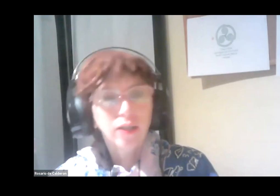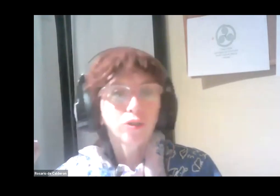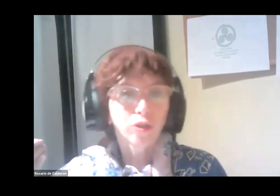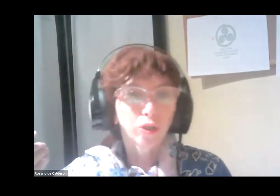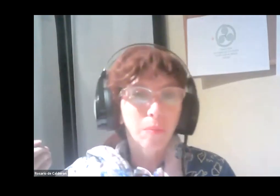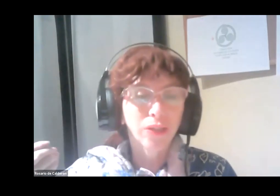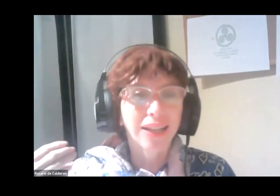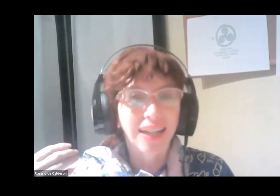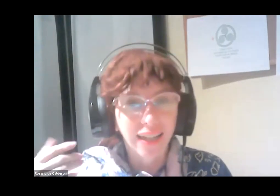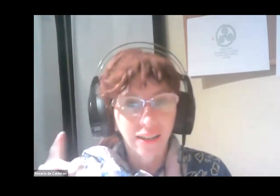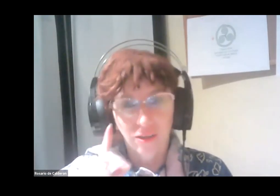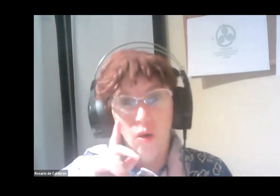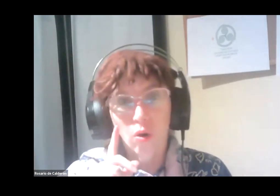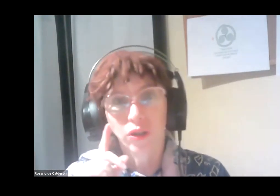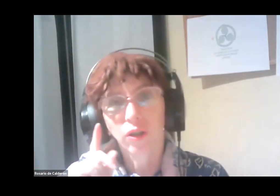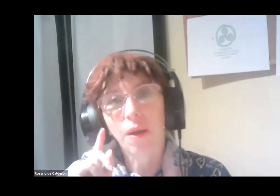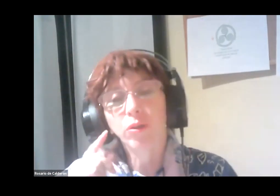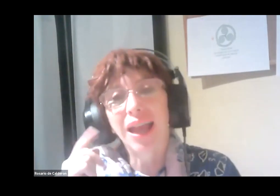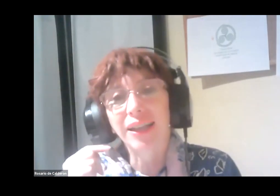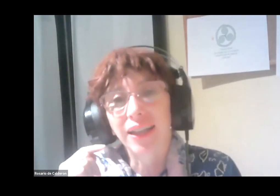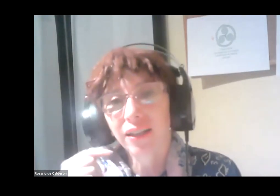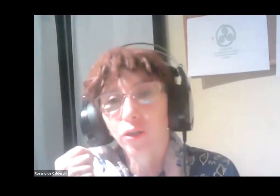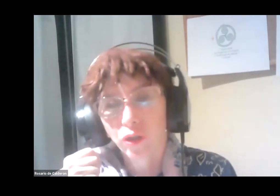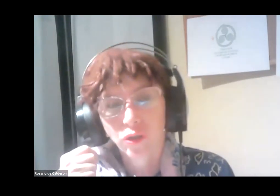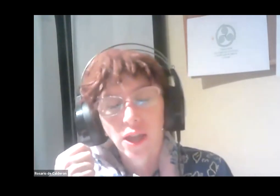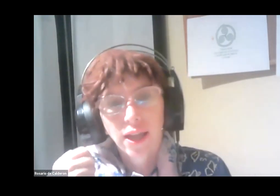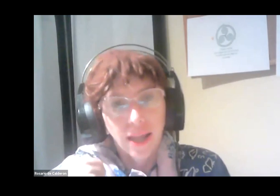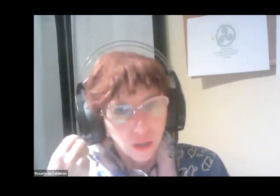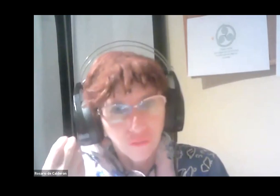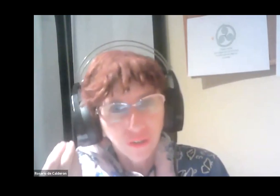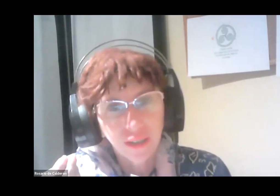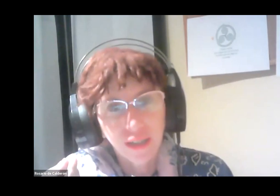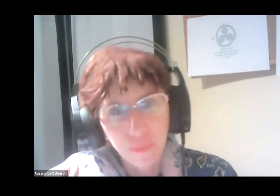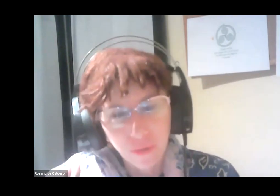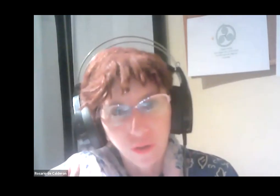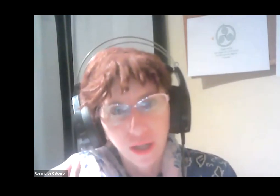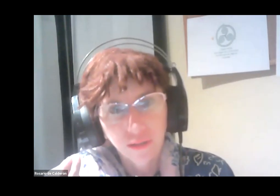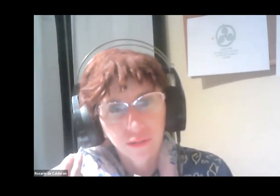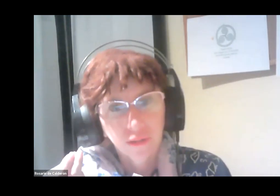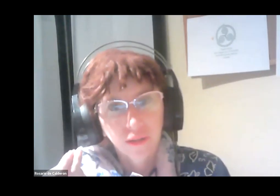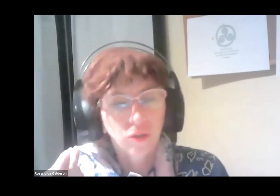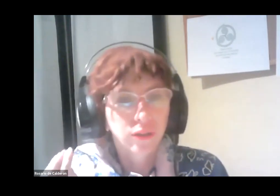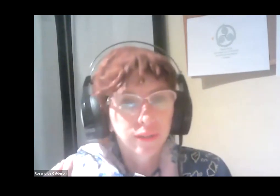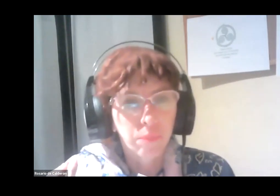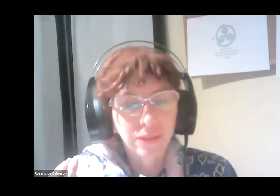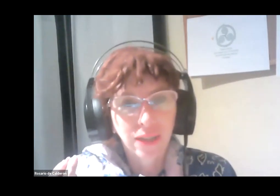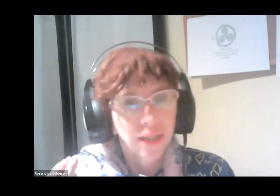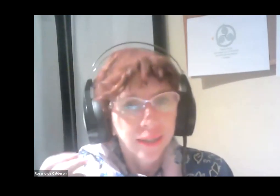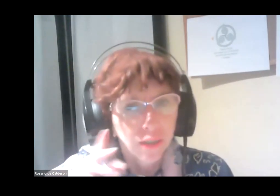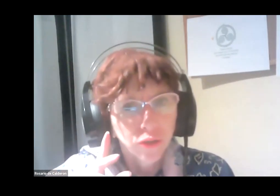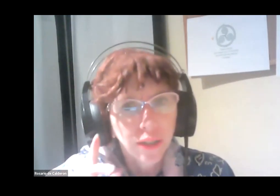que nosotros vamos a creer ojo digo vamos a creer nosotros que ofenden a la persona con discapacidad